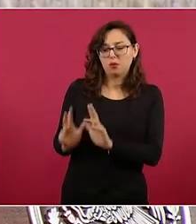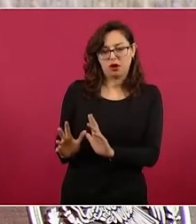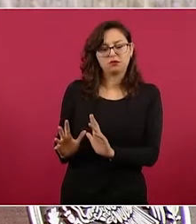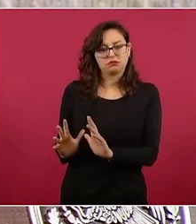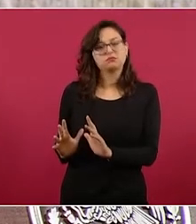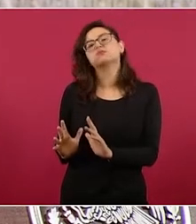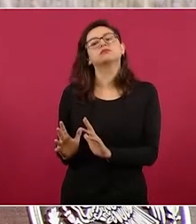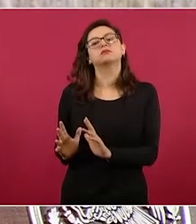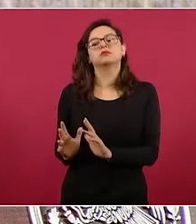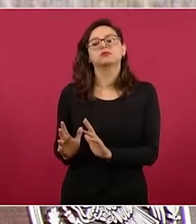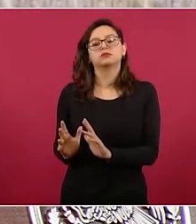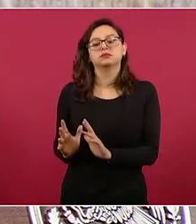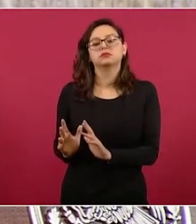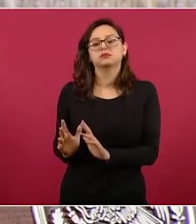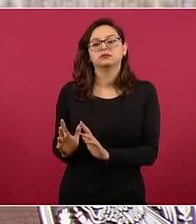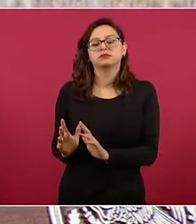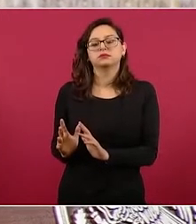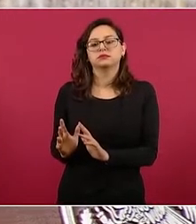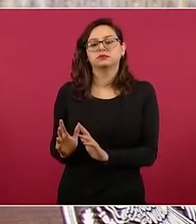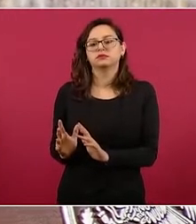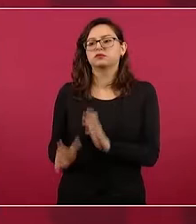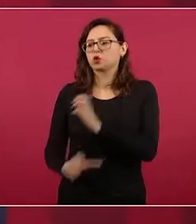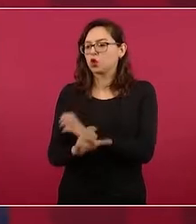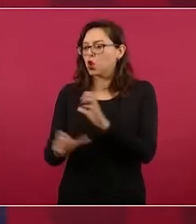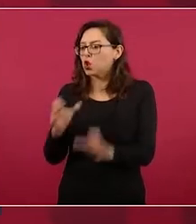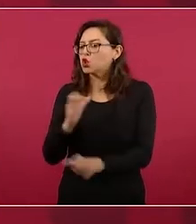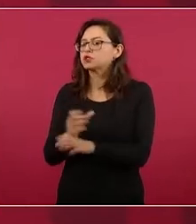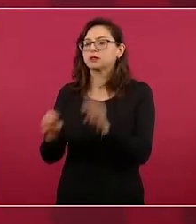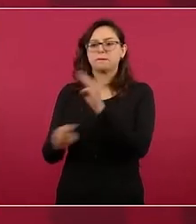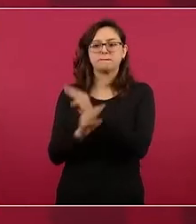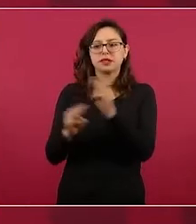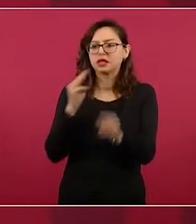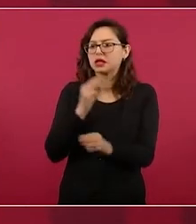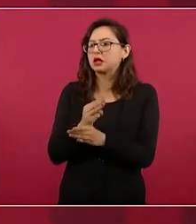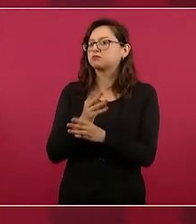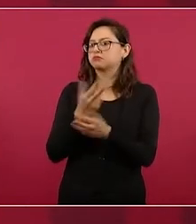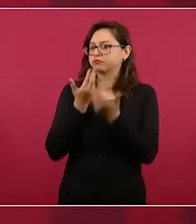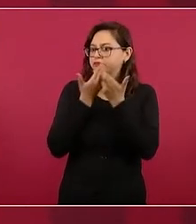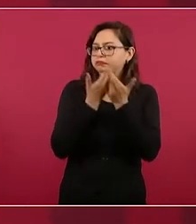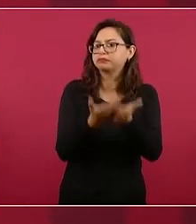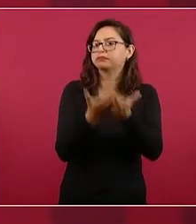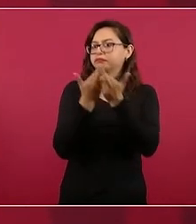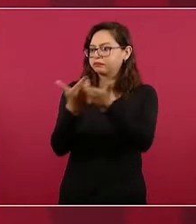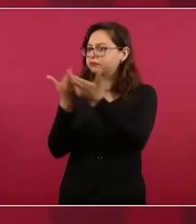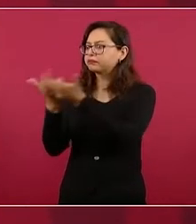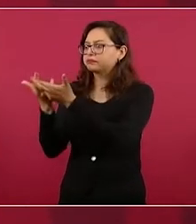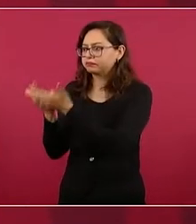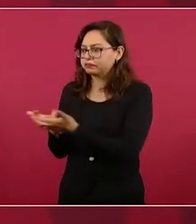y tenemos mercancías suficientes